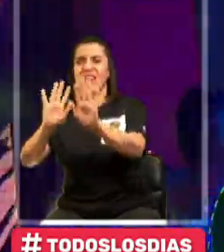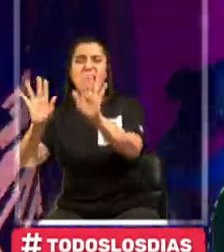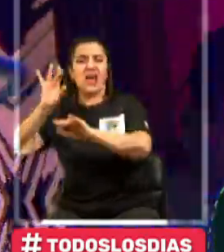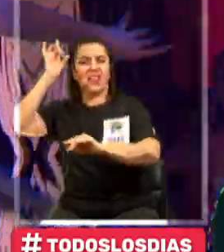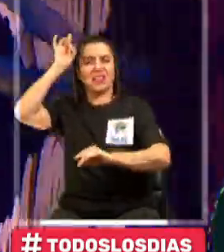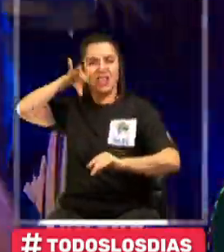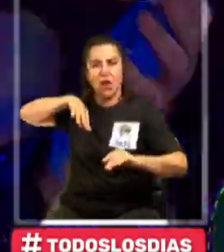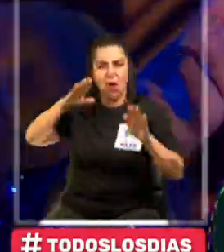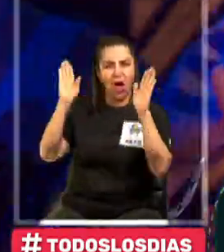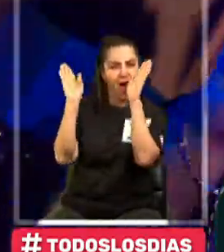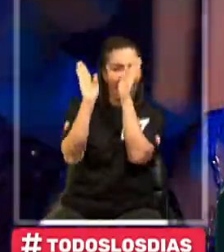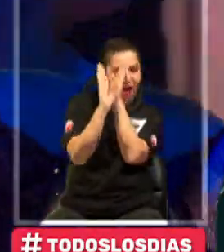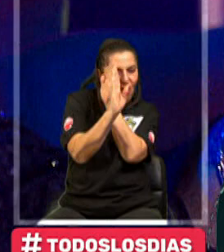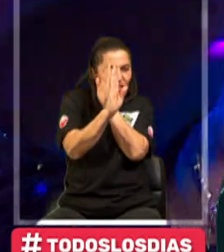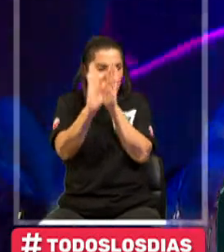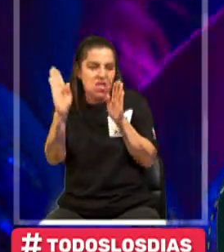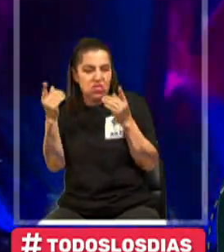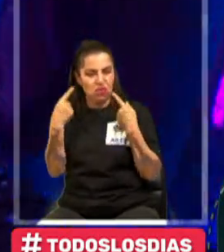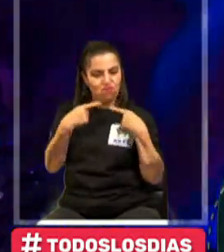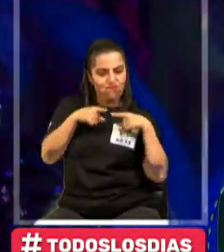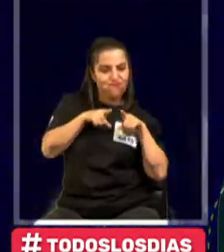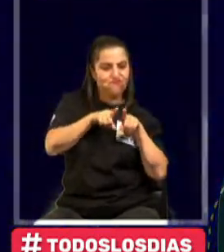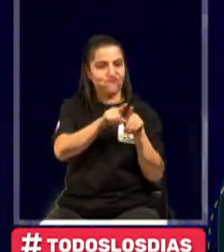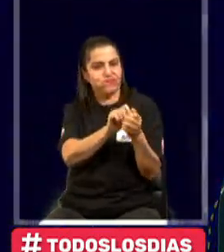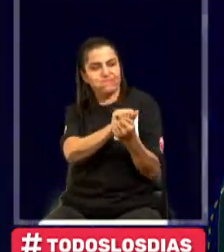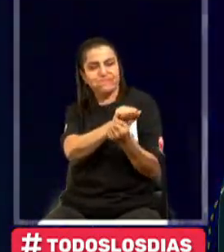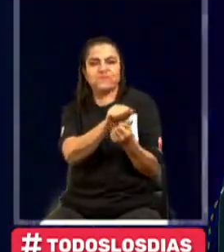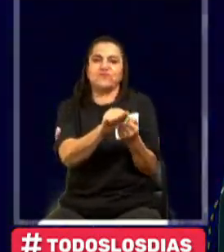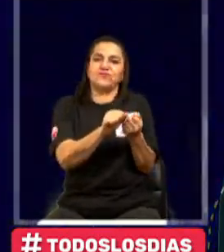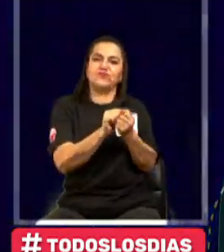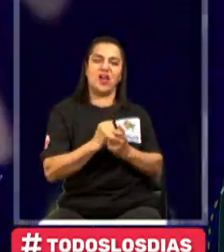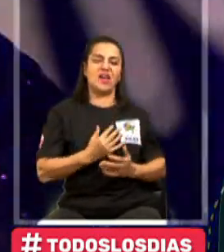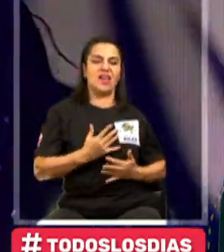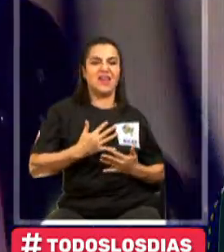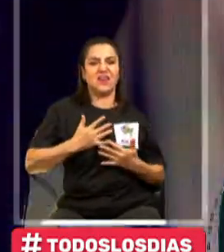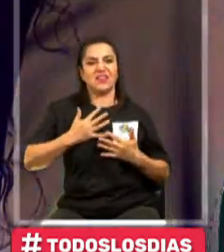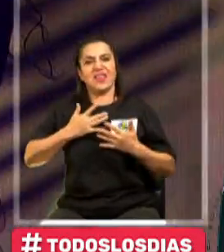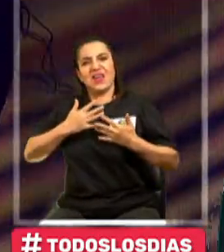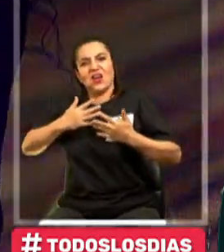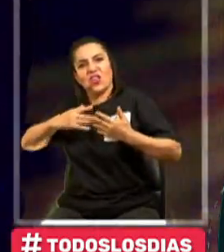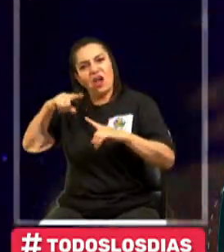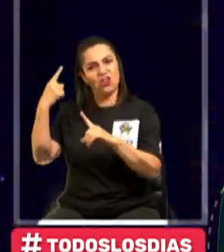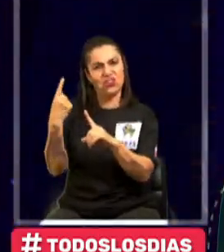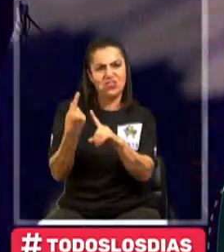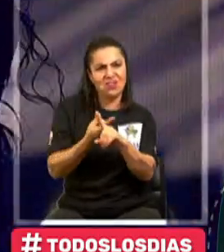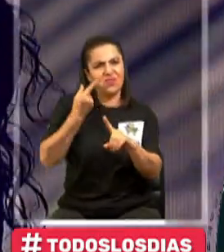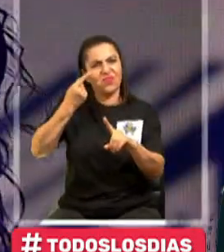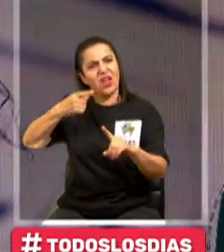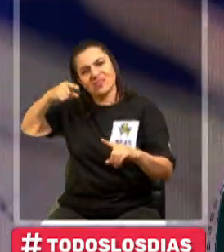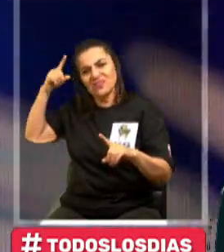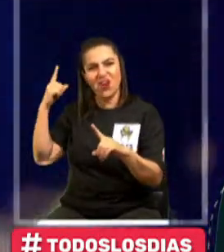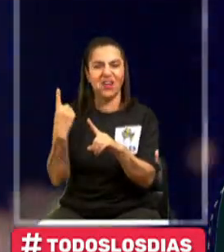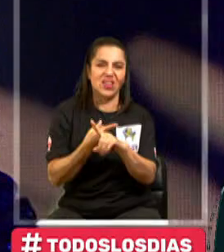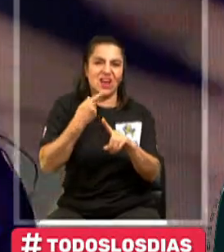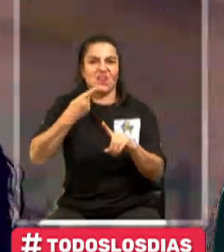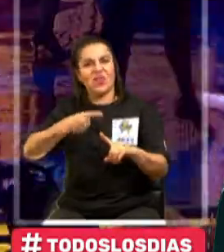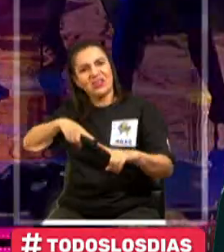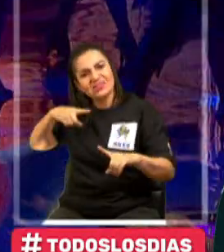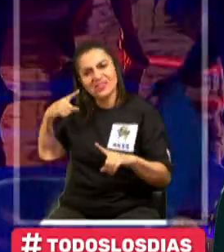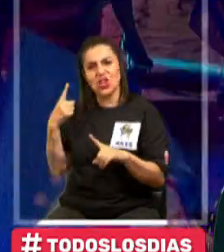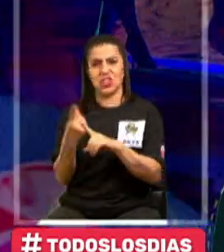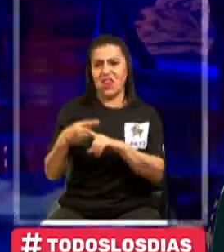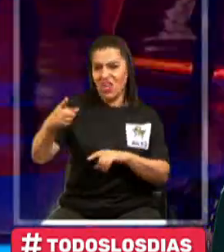A escondidas devorarlos de placer. Una, otra y otra vez.